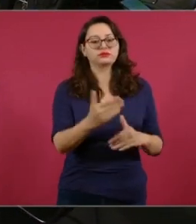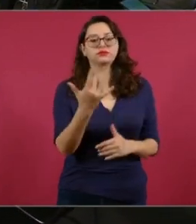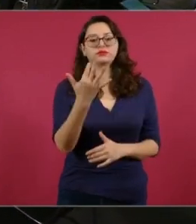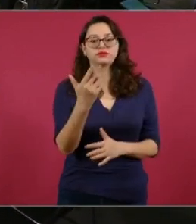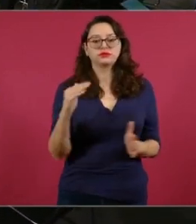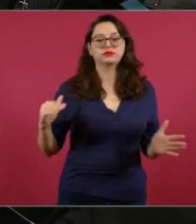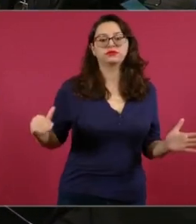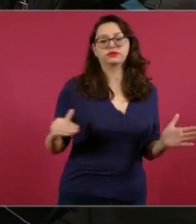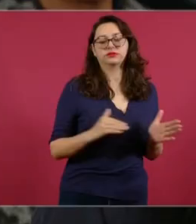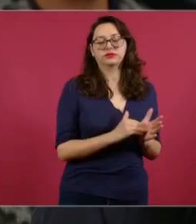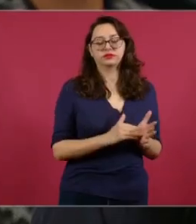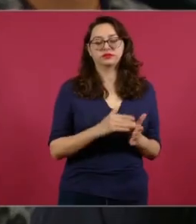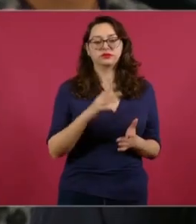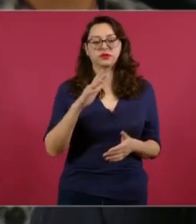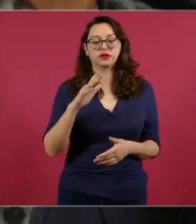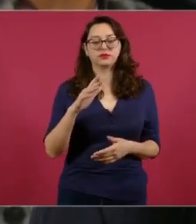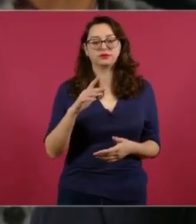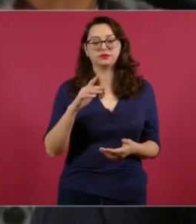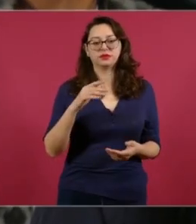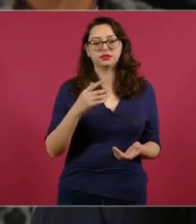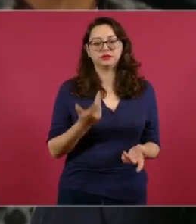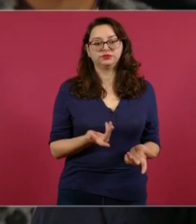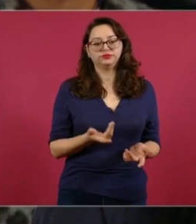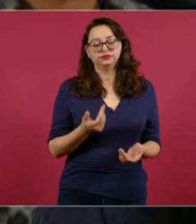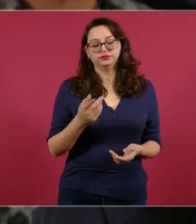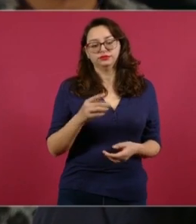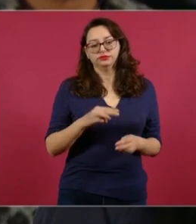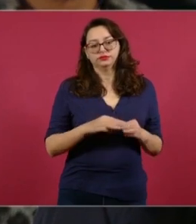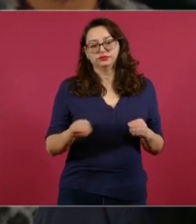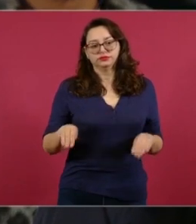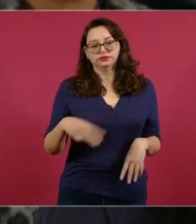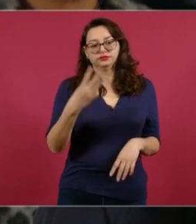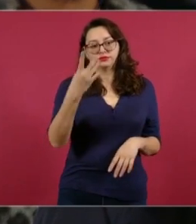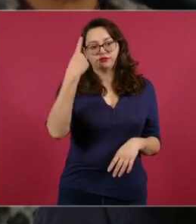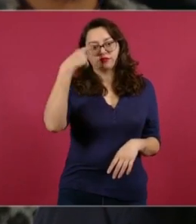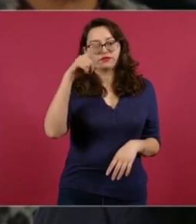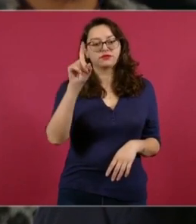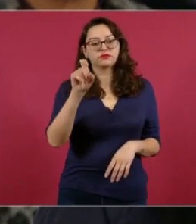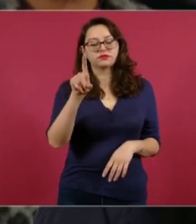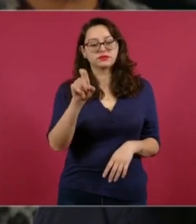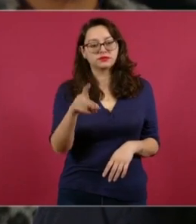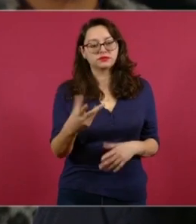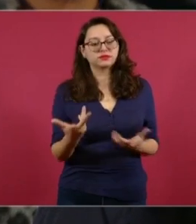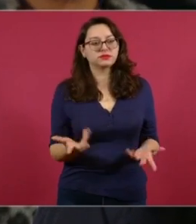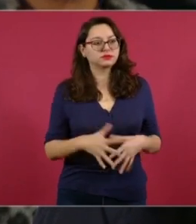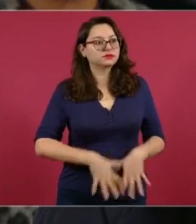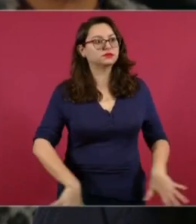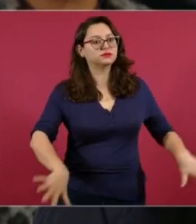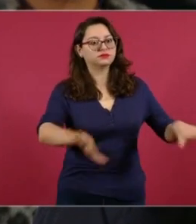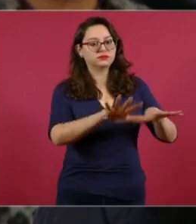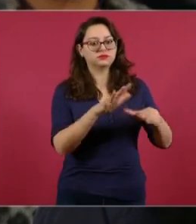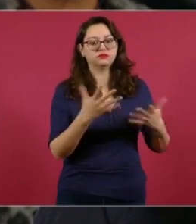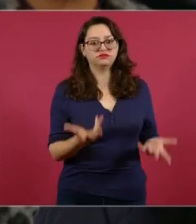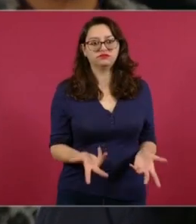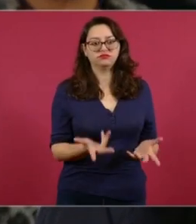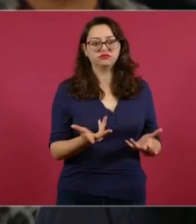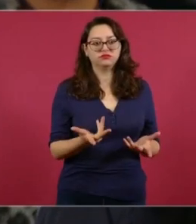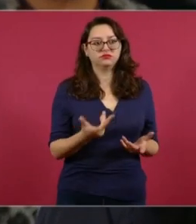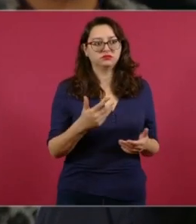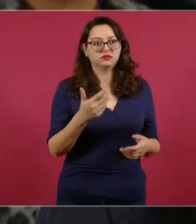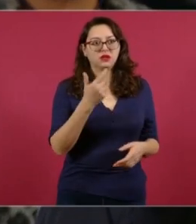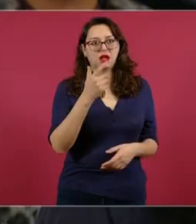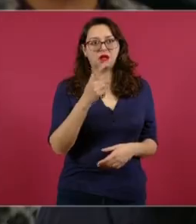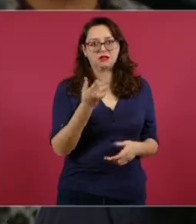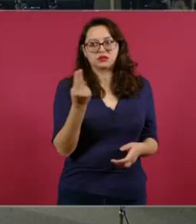50,000 metros cúbicos, dado que su actividad requiere más agua y su impacto en el entorno natural es menor al de otras